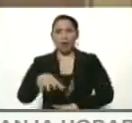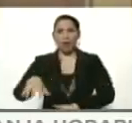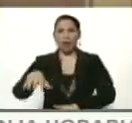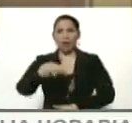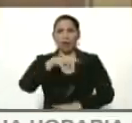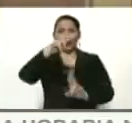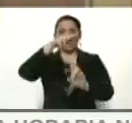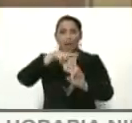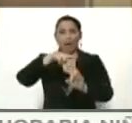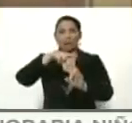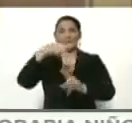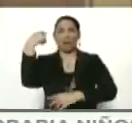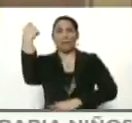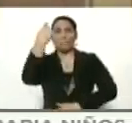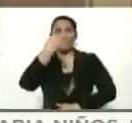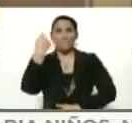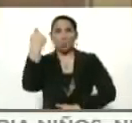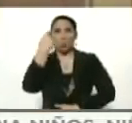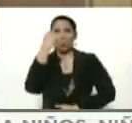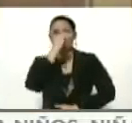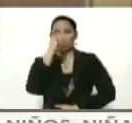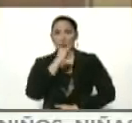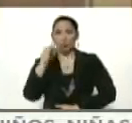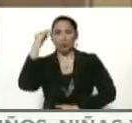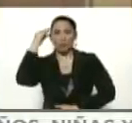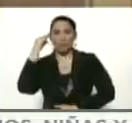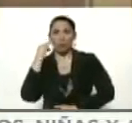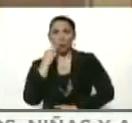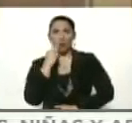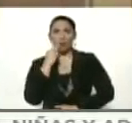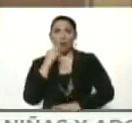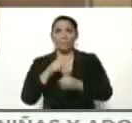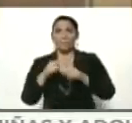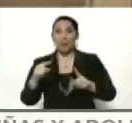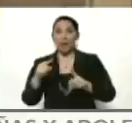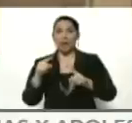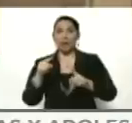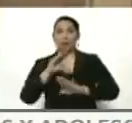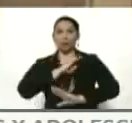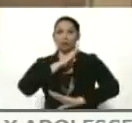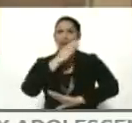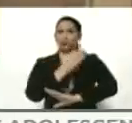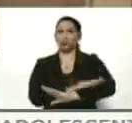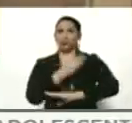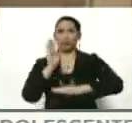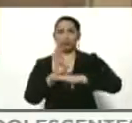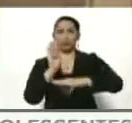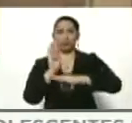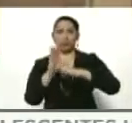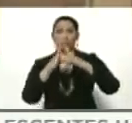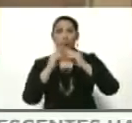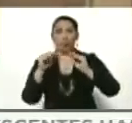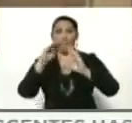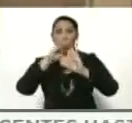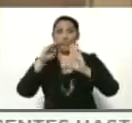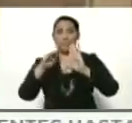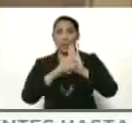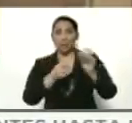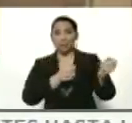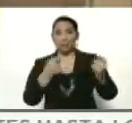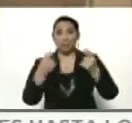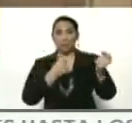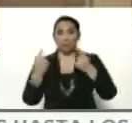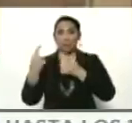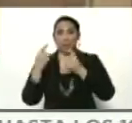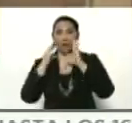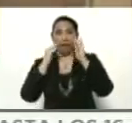Táchira, Apure, Zulia, Bolívar, para reforzar todas las condiciones logísticas